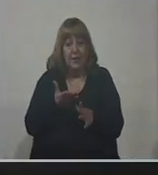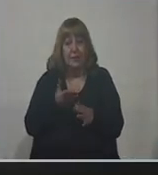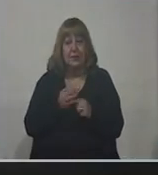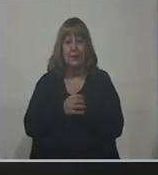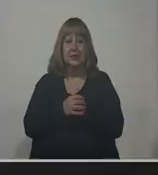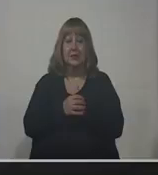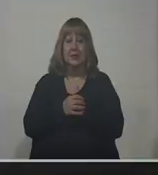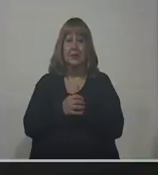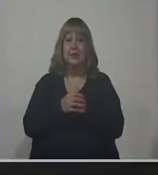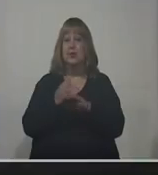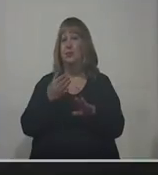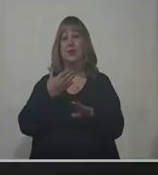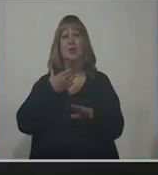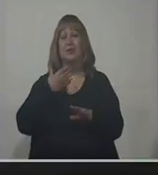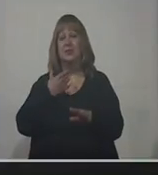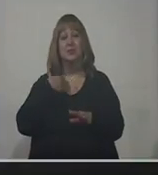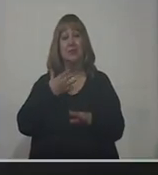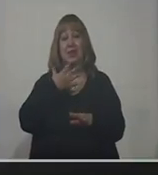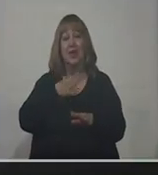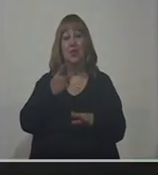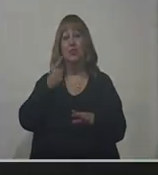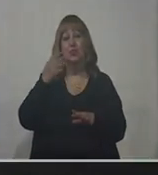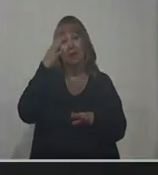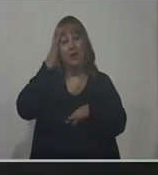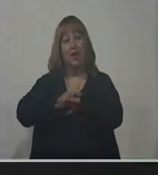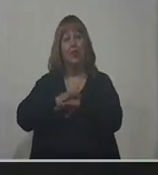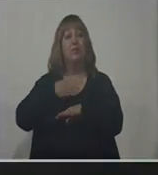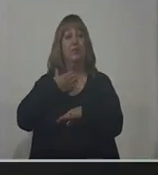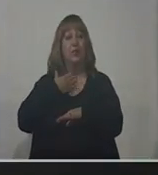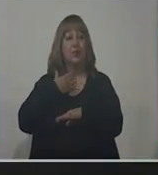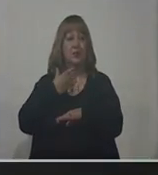quiero forzarte más tu garganta, que veo que está bastante endeble, amigo.